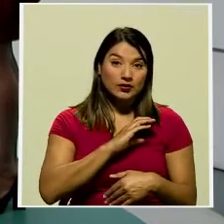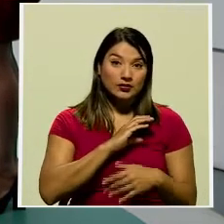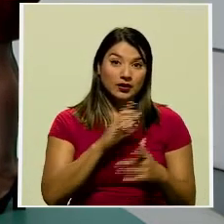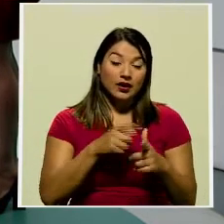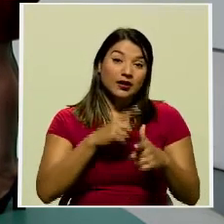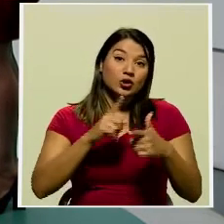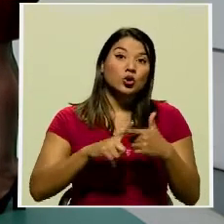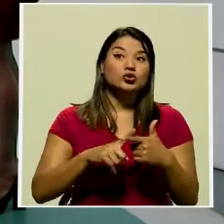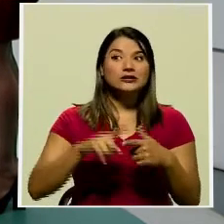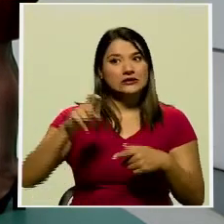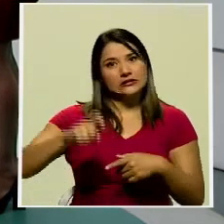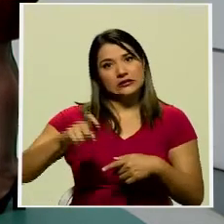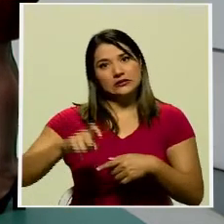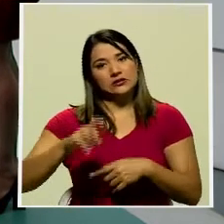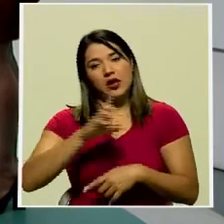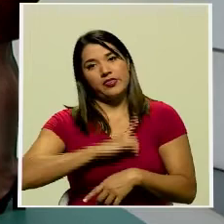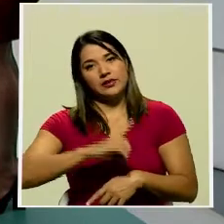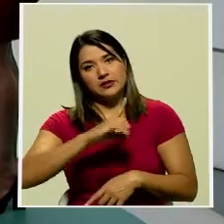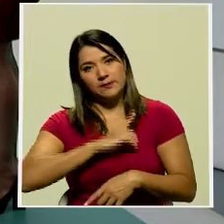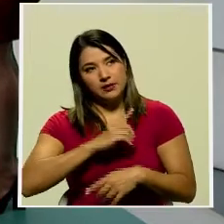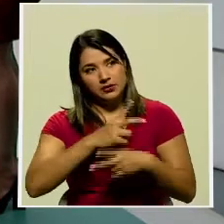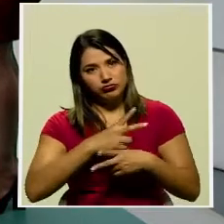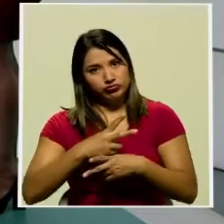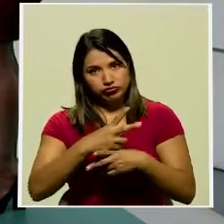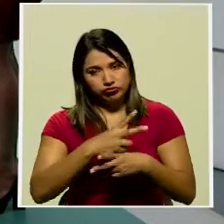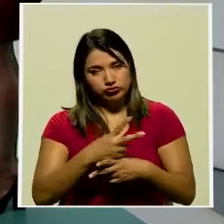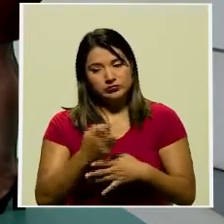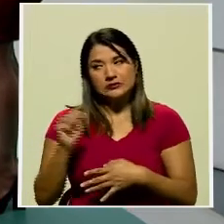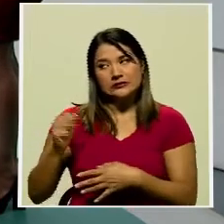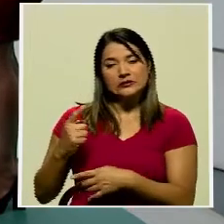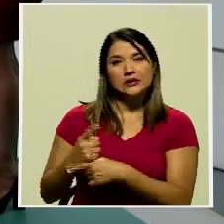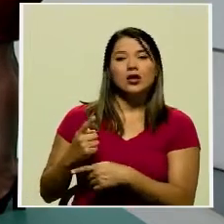un poco de disciplina y de vigilancia. Los